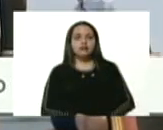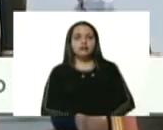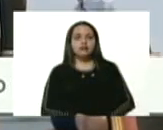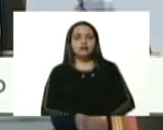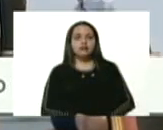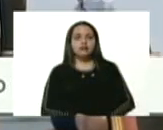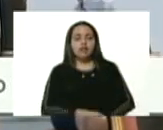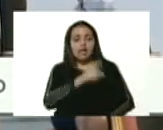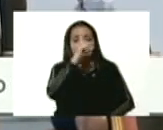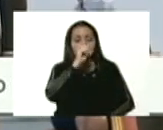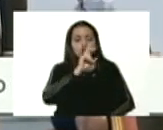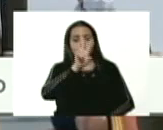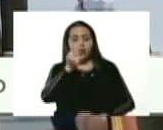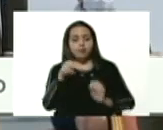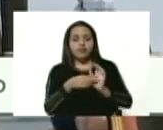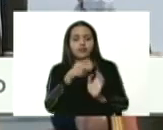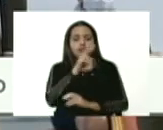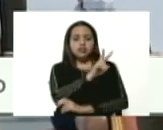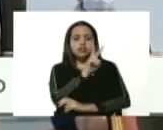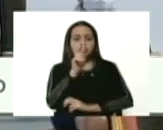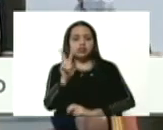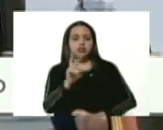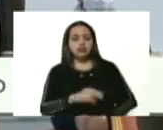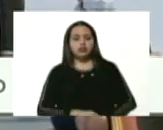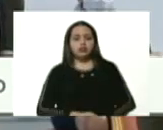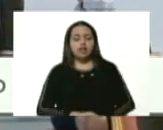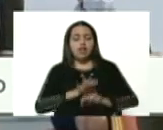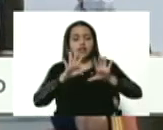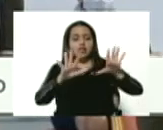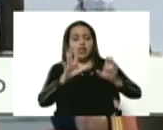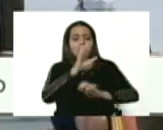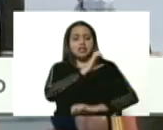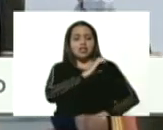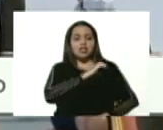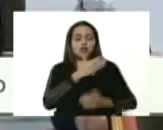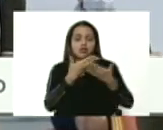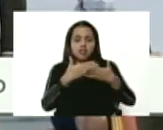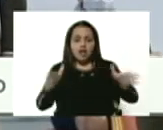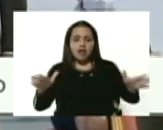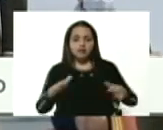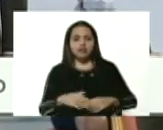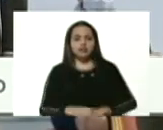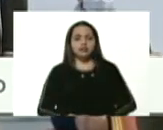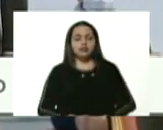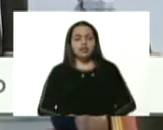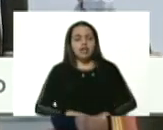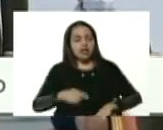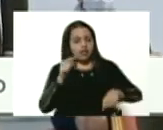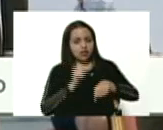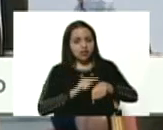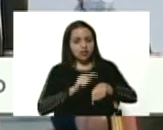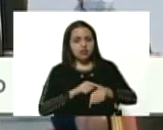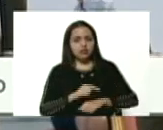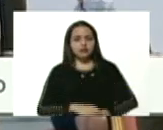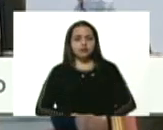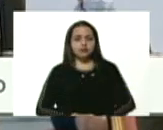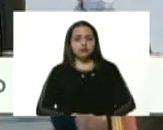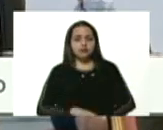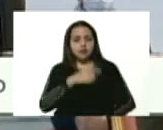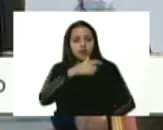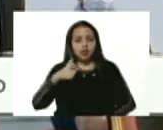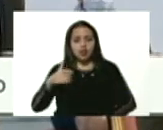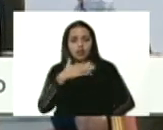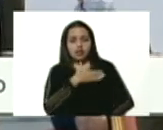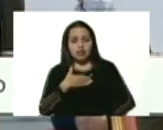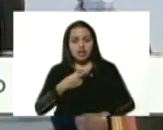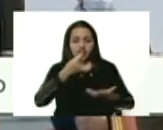En el año 2022, el 10 de enero, se abre el lapso para aquellos que quieran